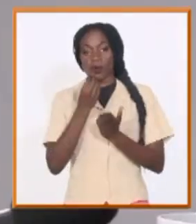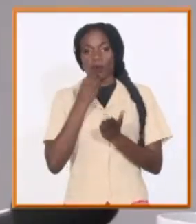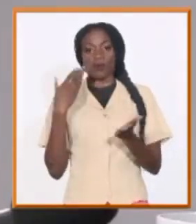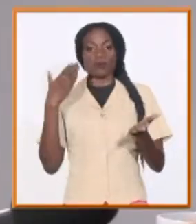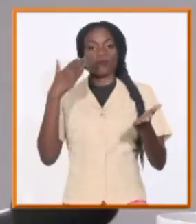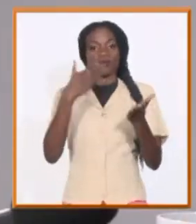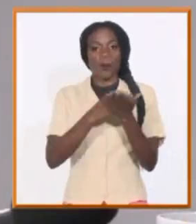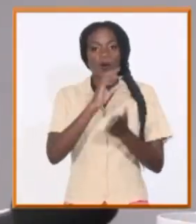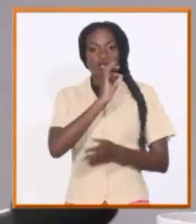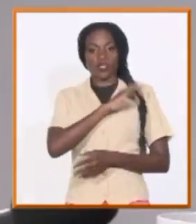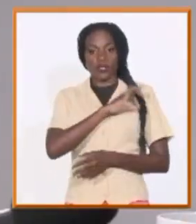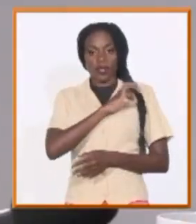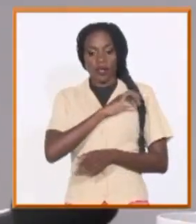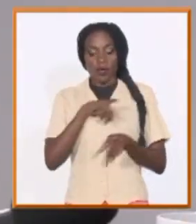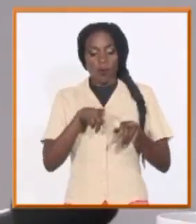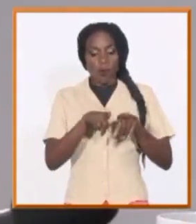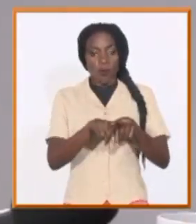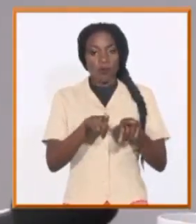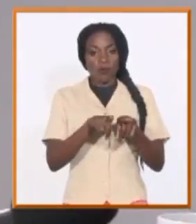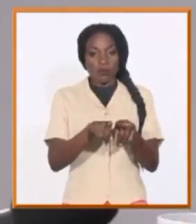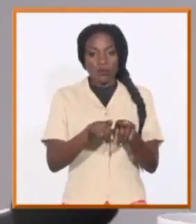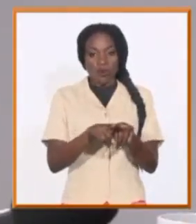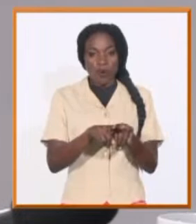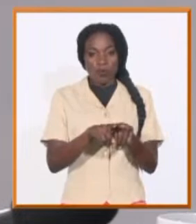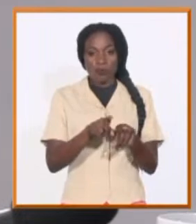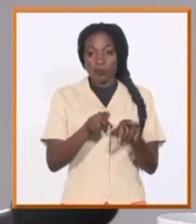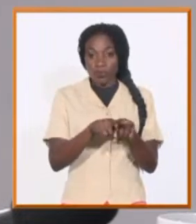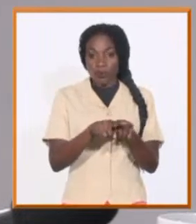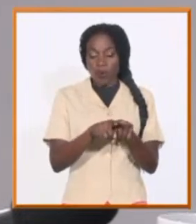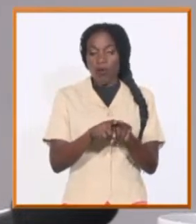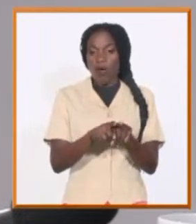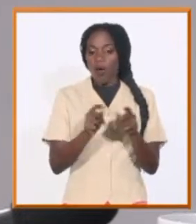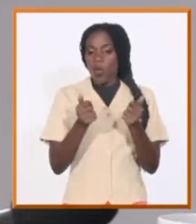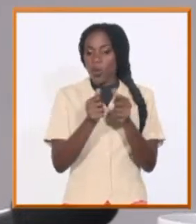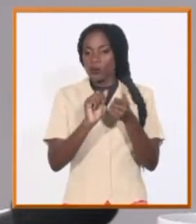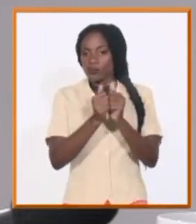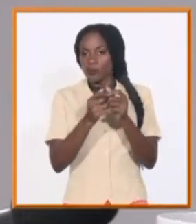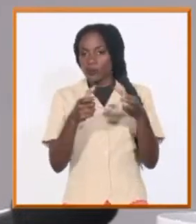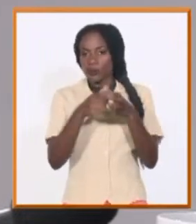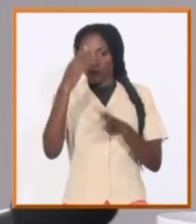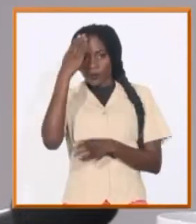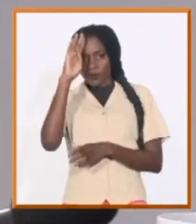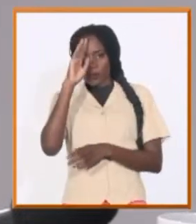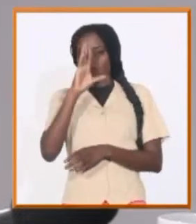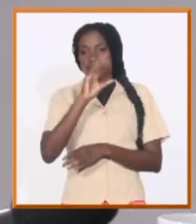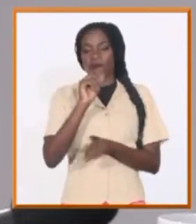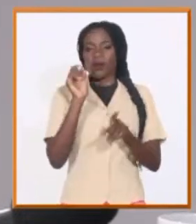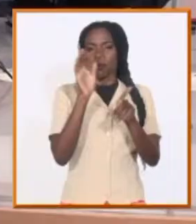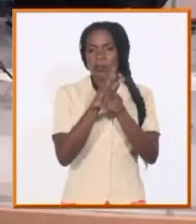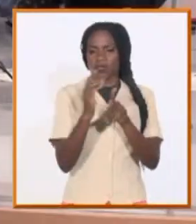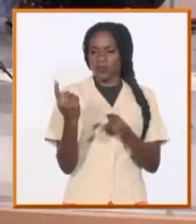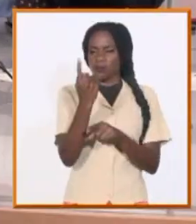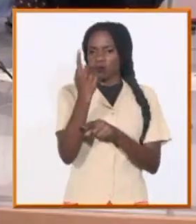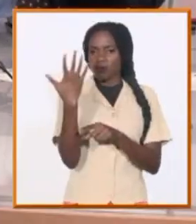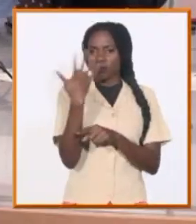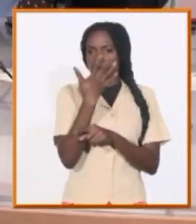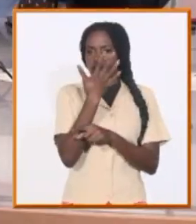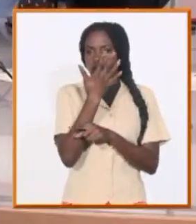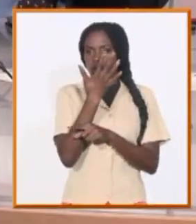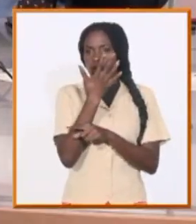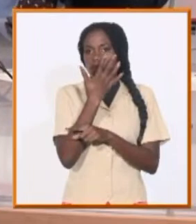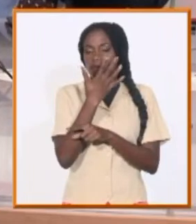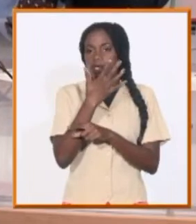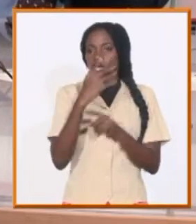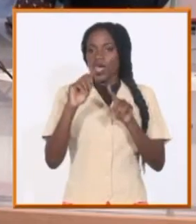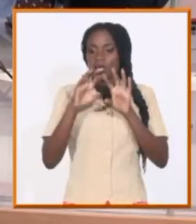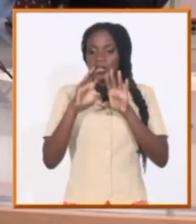posibilidad de acompañar a la delegación cubana como enviada especial de Idea Multimedia. Se hablaba, Angélica, me gustaría empezar por eso, ¿no?, del ambiente que encontró